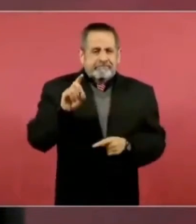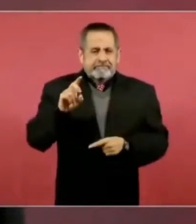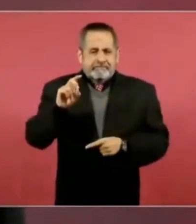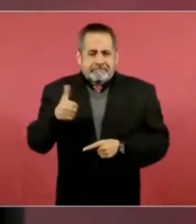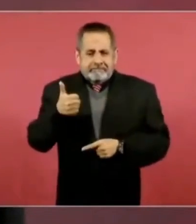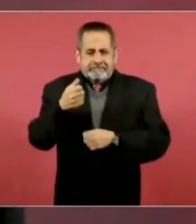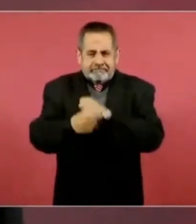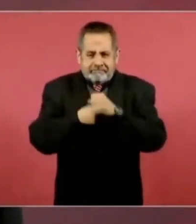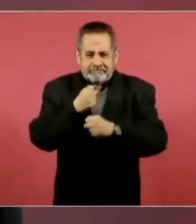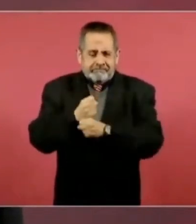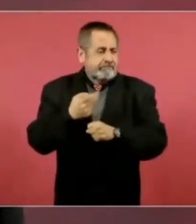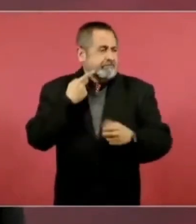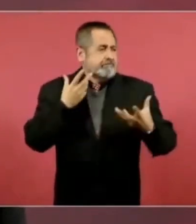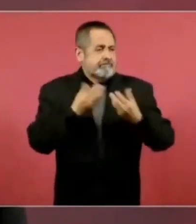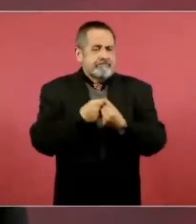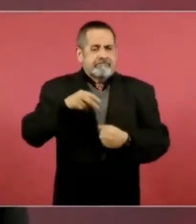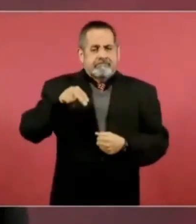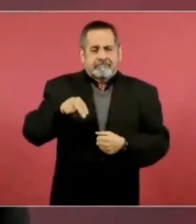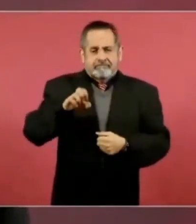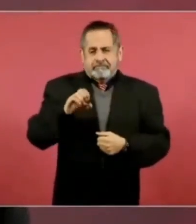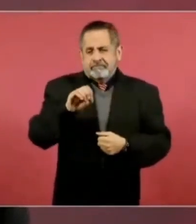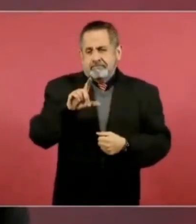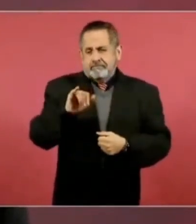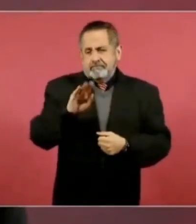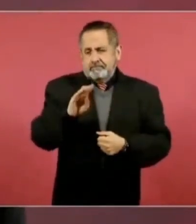política neoliberal.